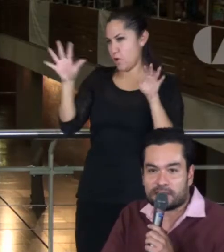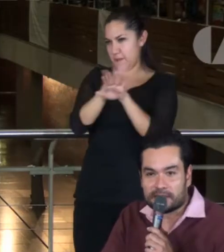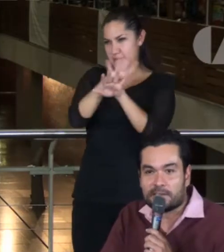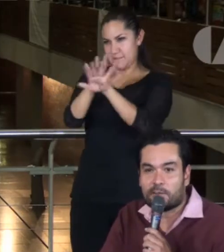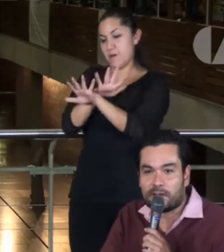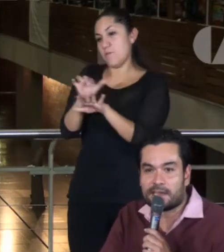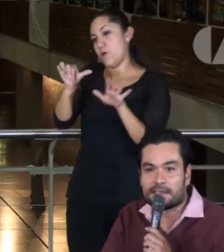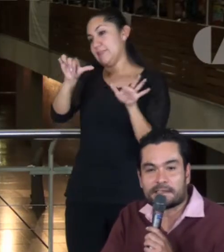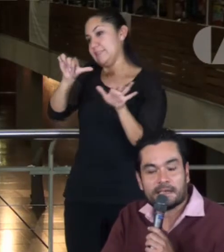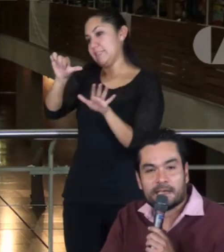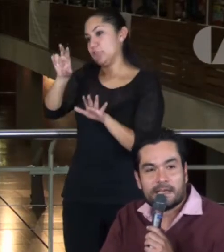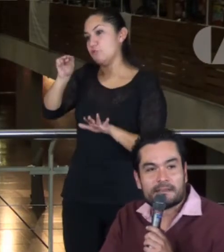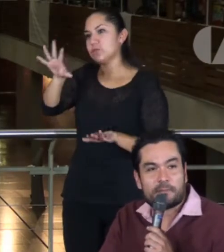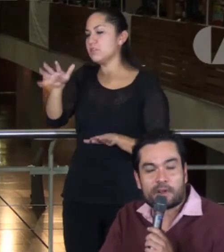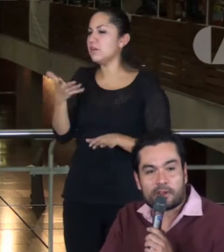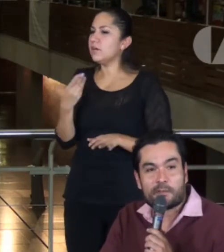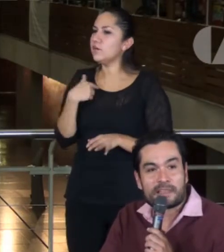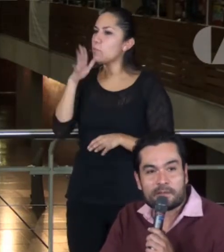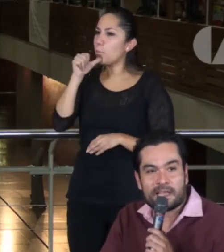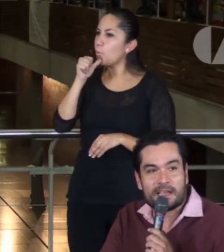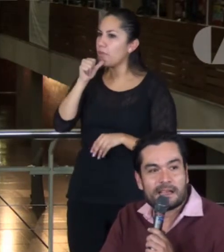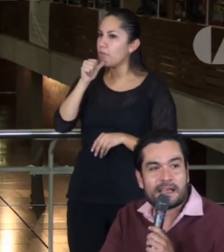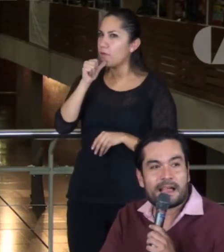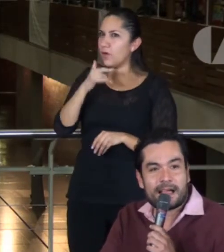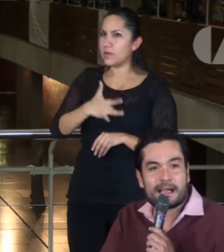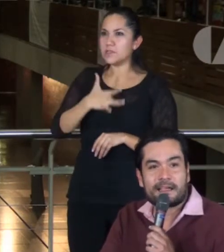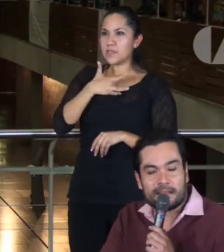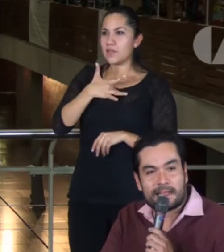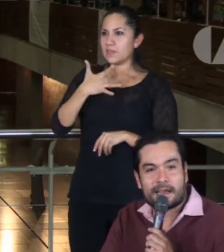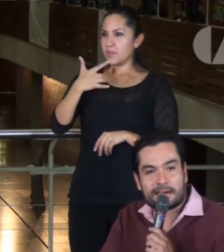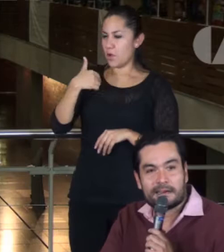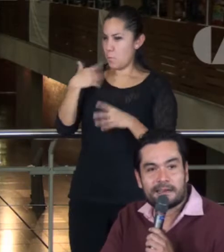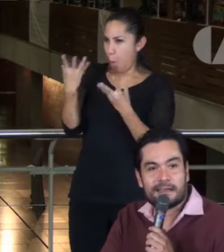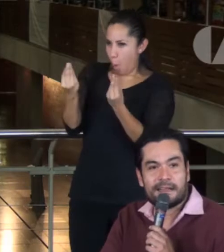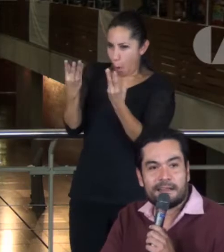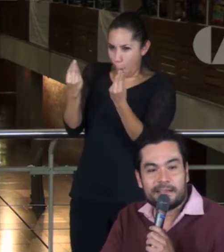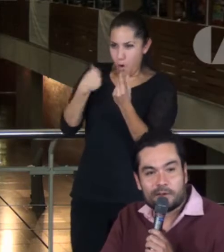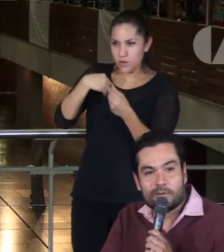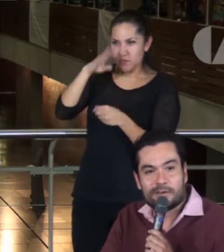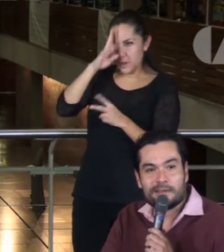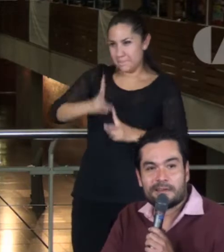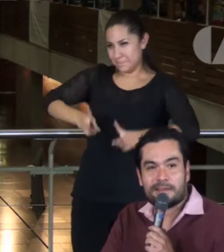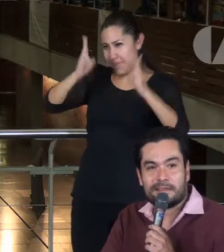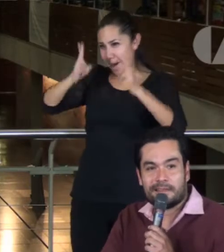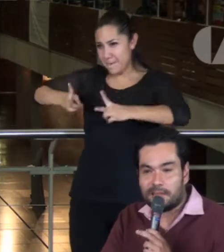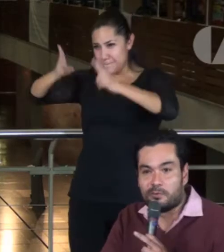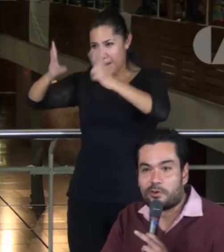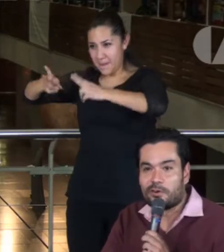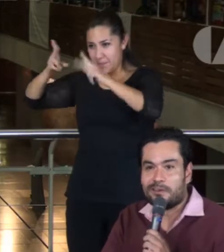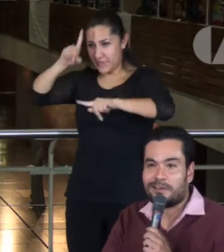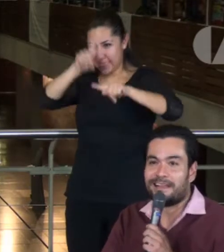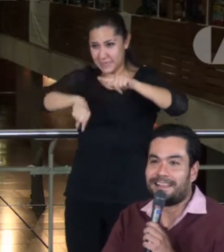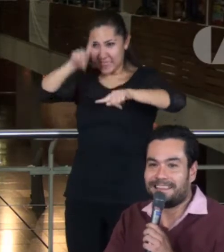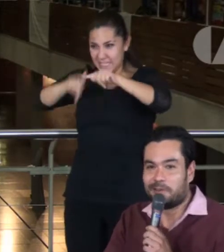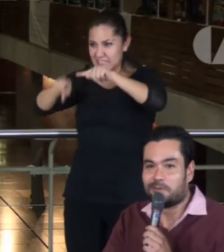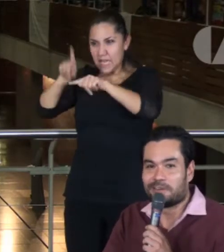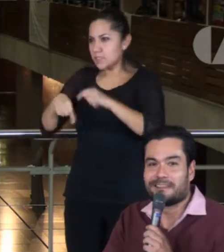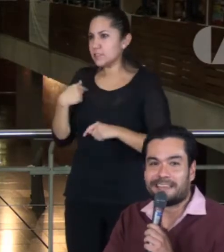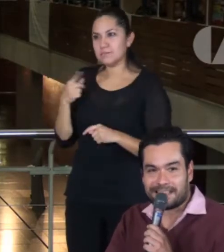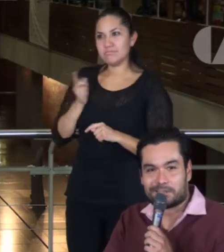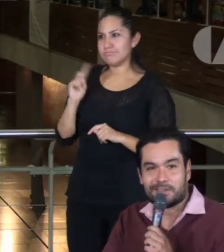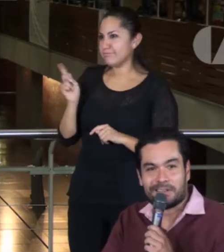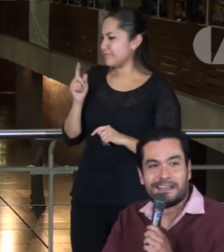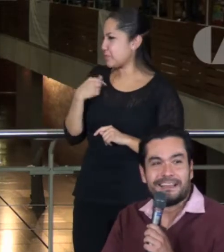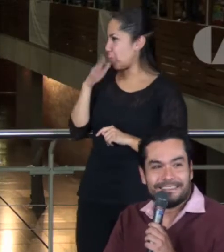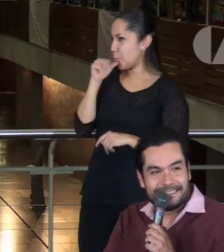685 páginas este porque yo no me atrevía a quitar ningún dibujo ningún